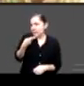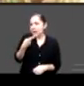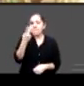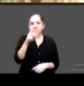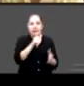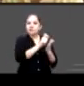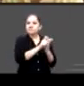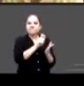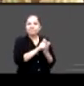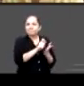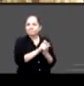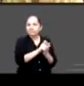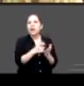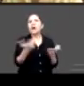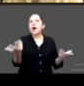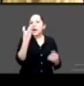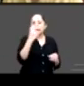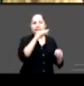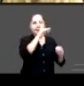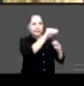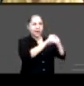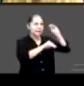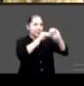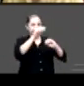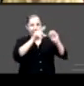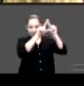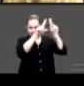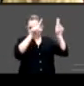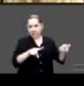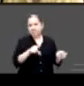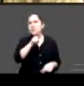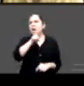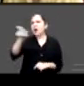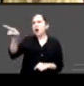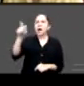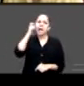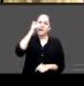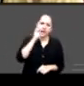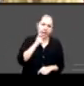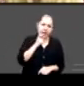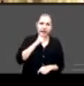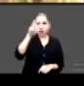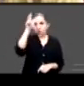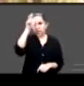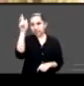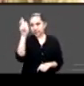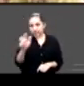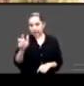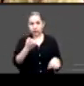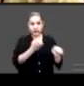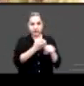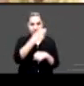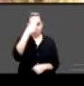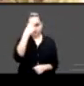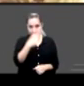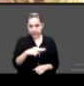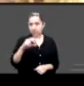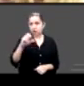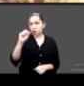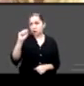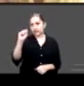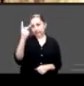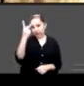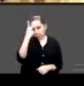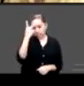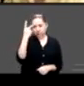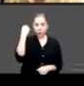estos brigadistas los tenemos en el estado de Guerrero, Hidalgo, Estado de México, San Luis Potosí, Tabasco, Oaxaca,